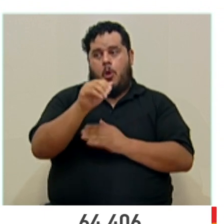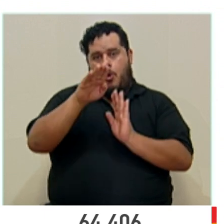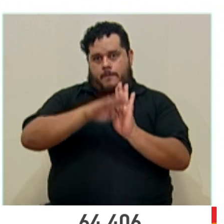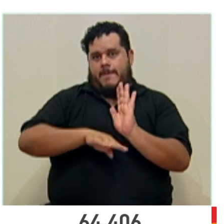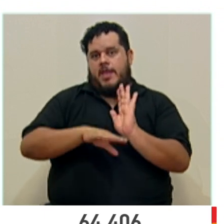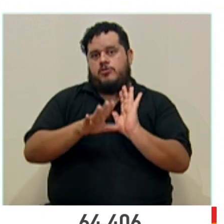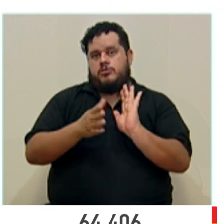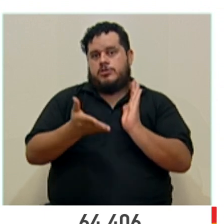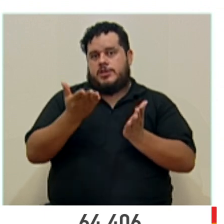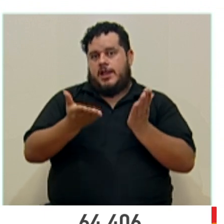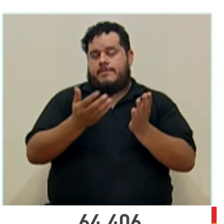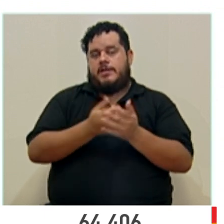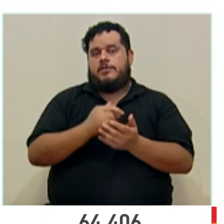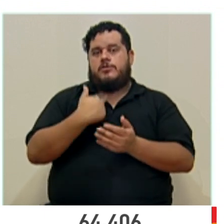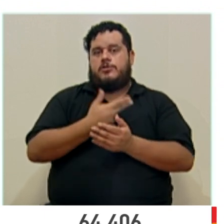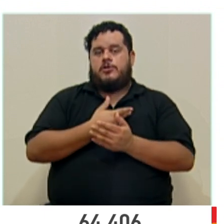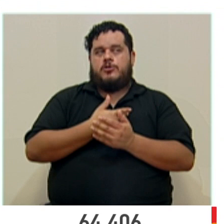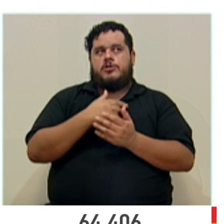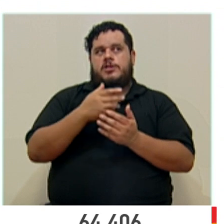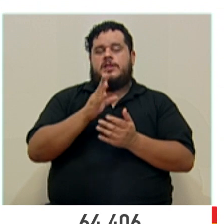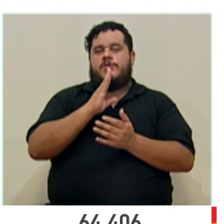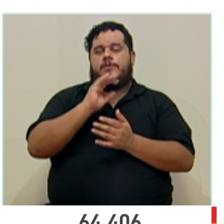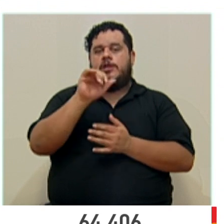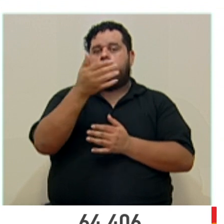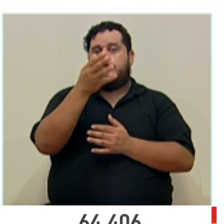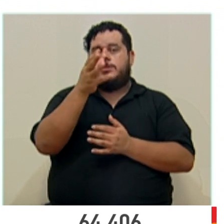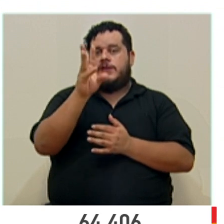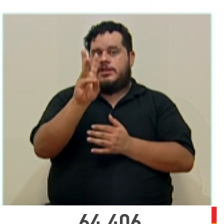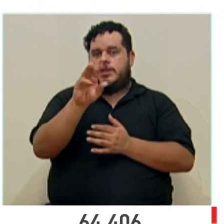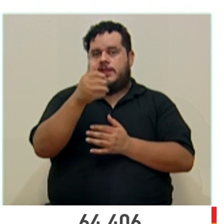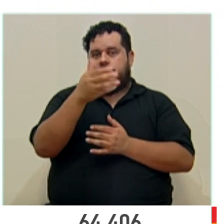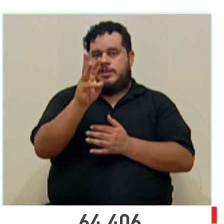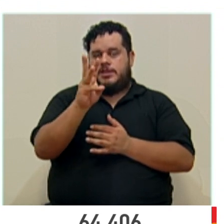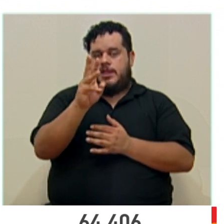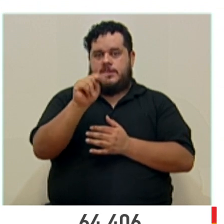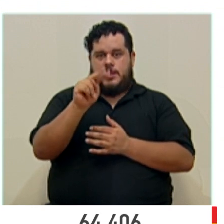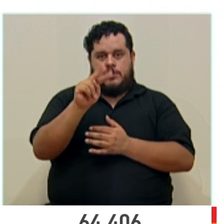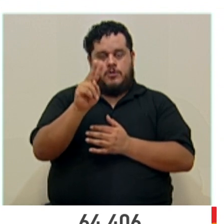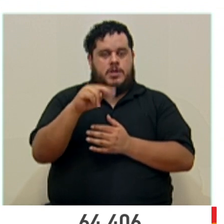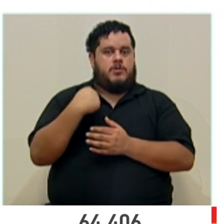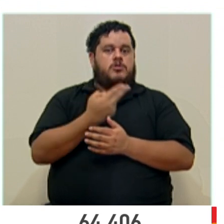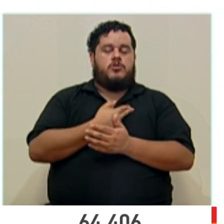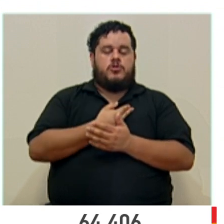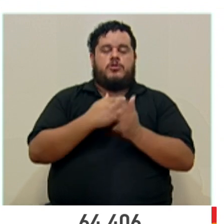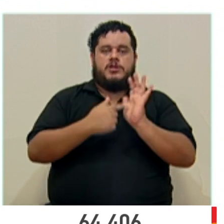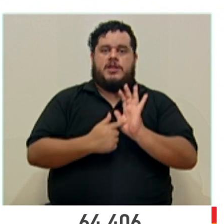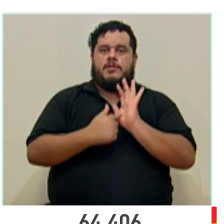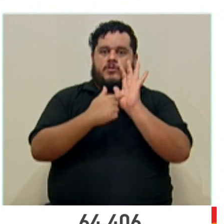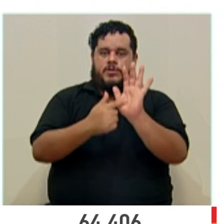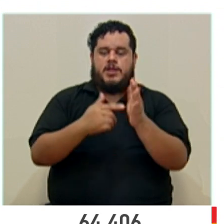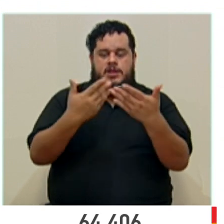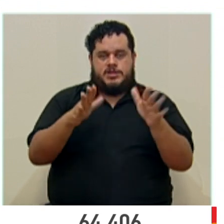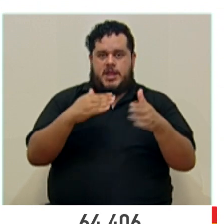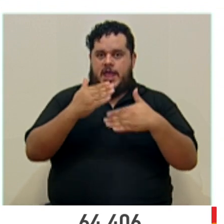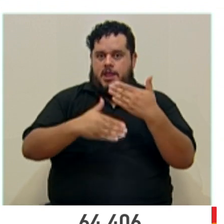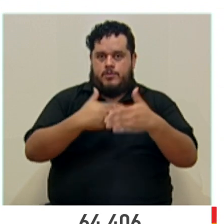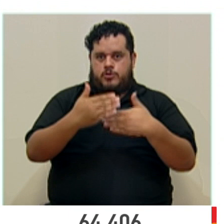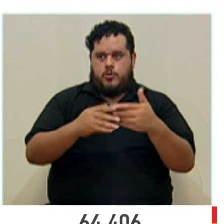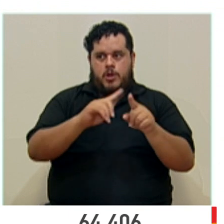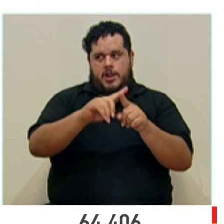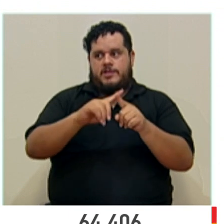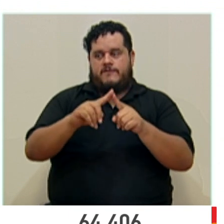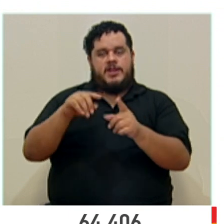menos, estaremos para el 16 de noviembre, estaremos presentando ya el protocolo a